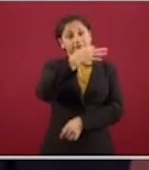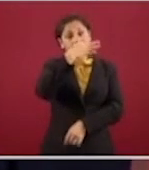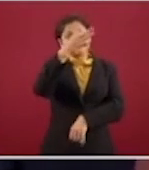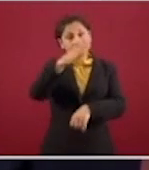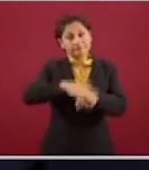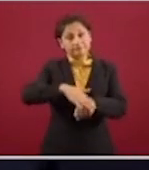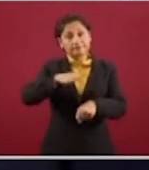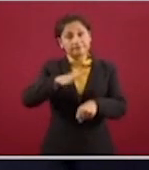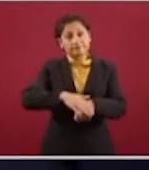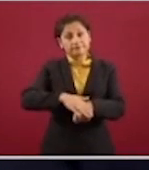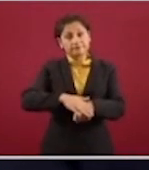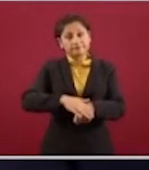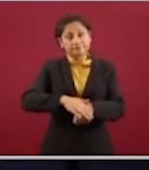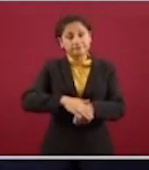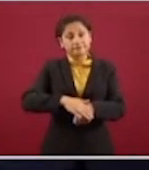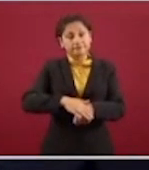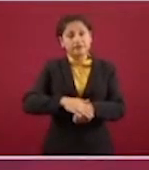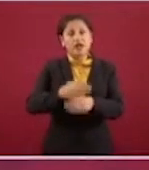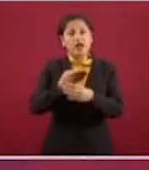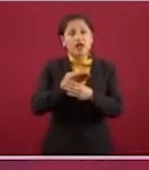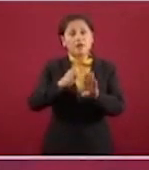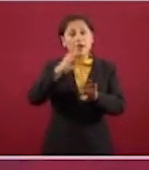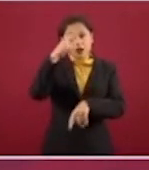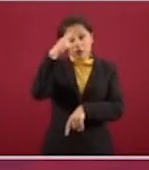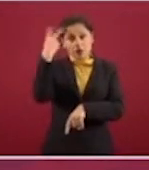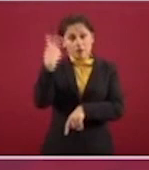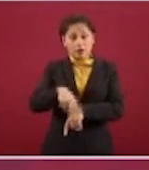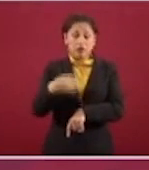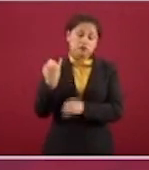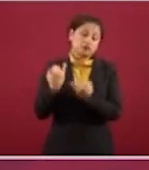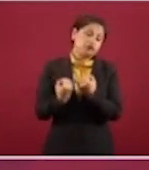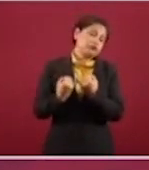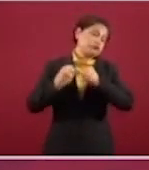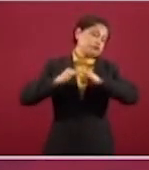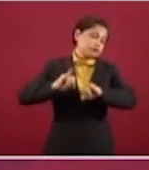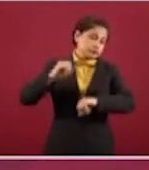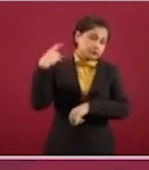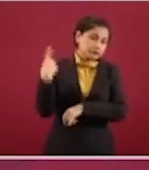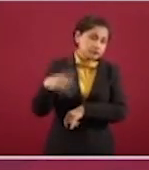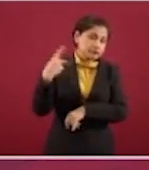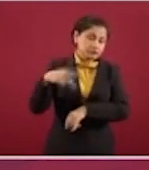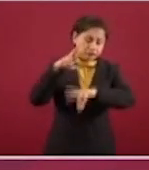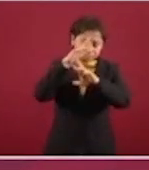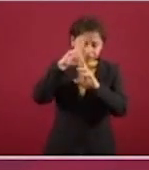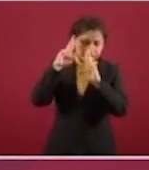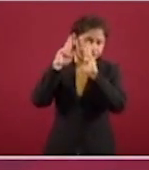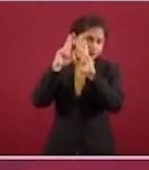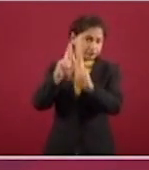son autónomos los del Banco de México y somos respetuosos de la autonomía del Banco de